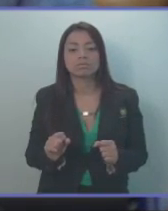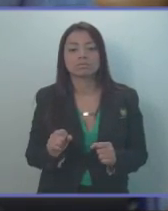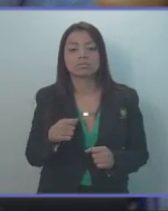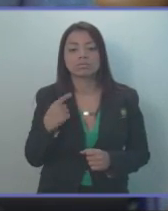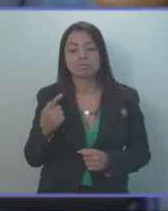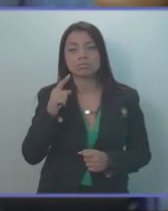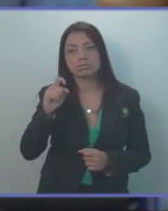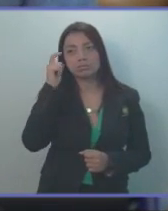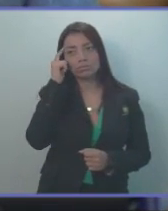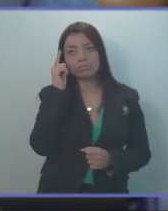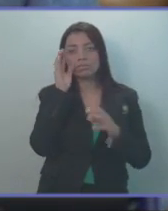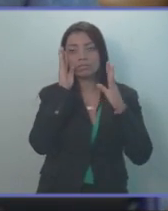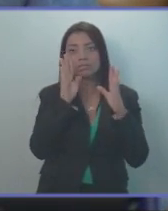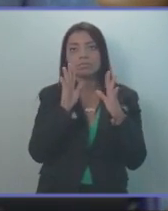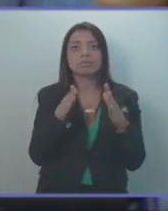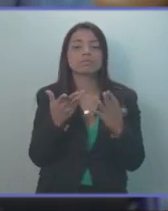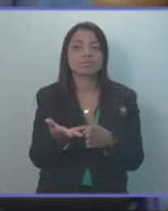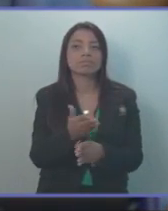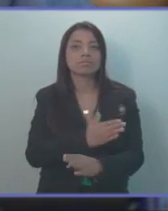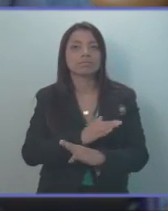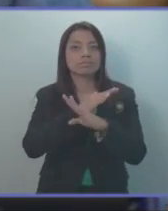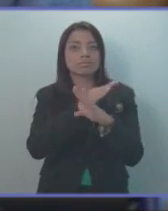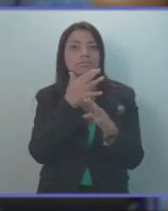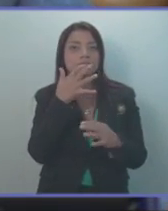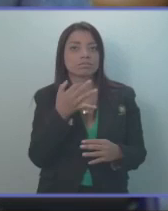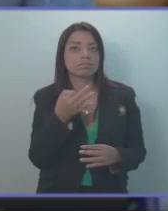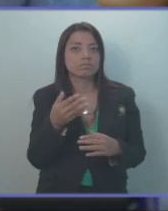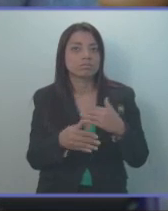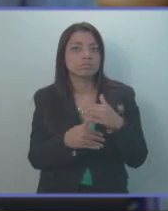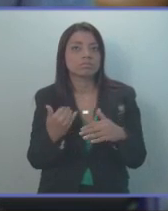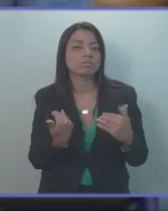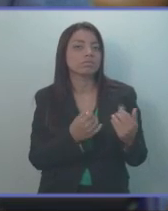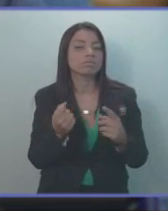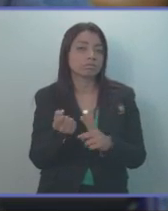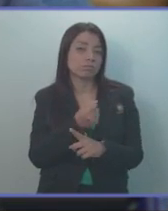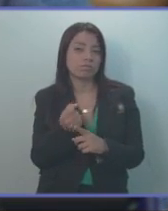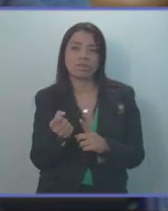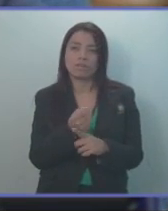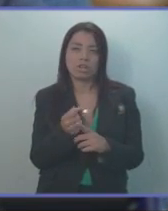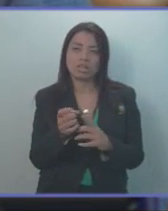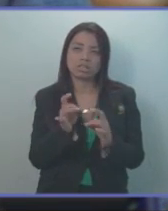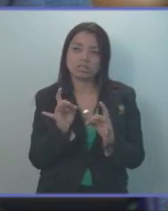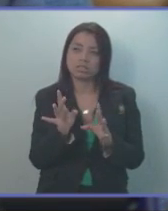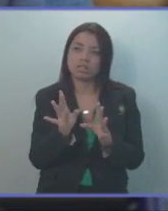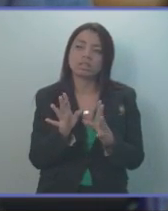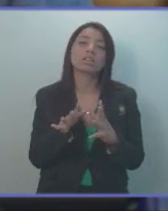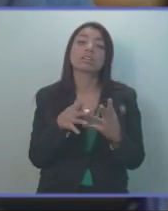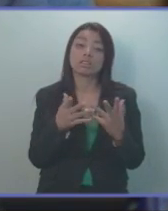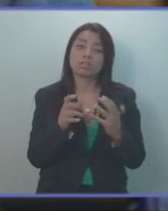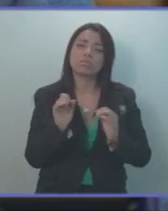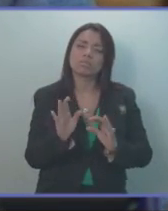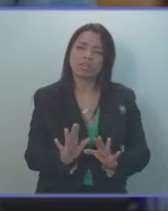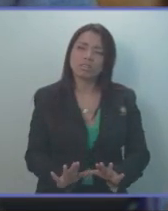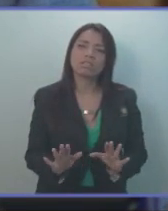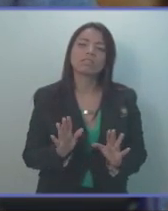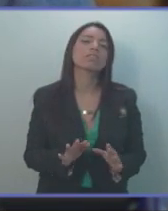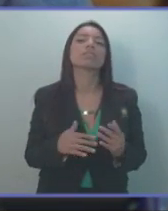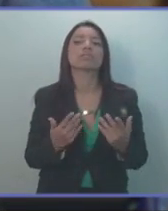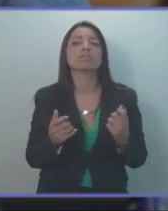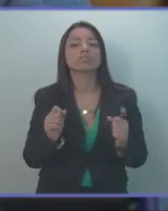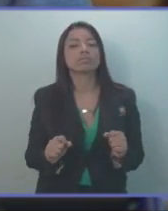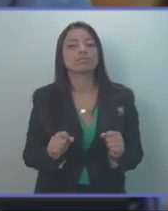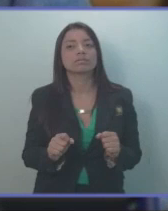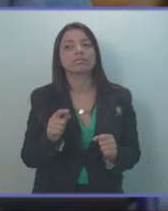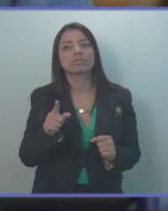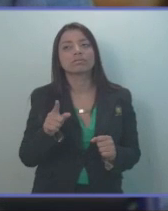pongamos un poquito de atención para evitar realmente acciones de violencia que se pueden detener, colocando un poco